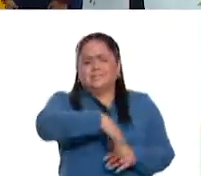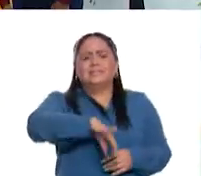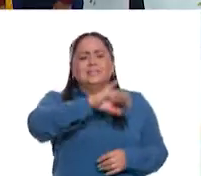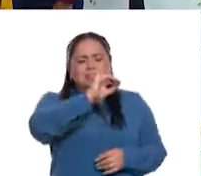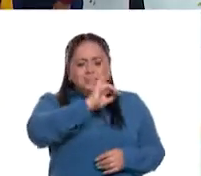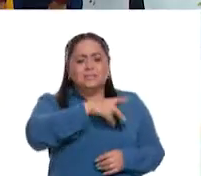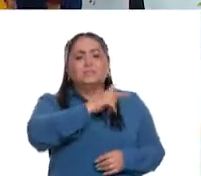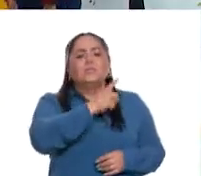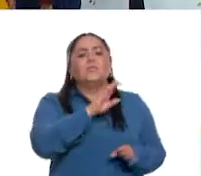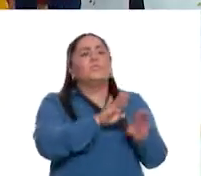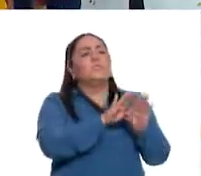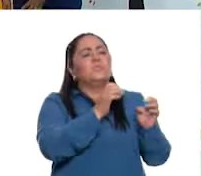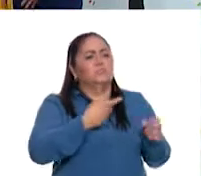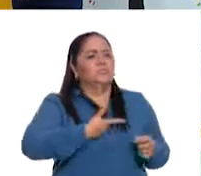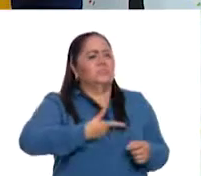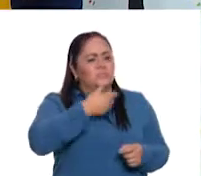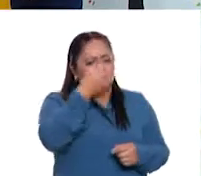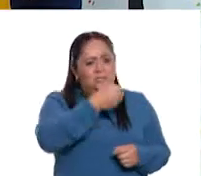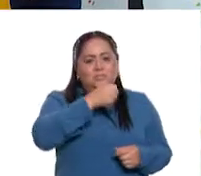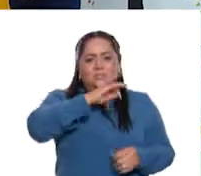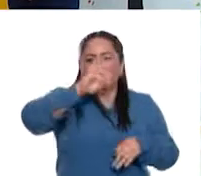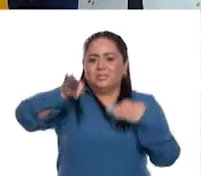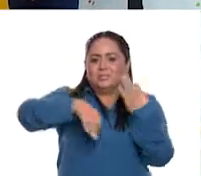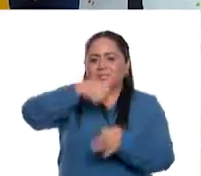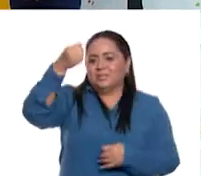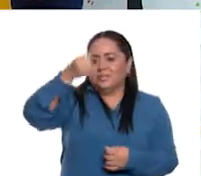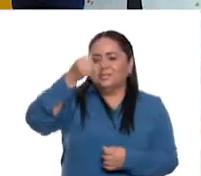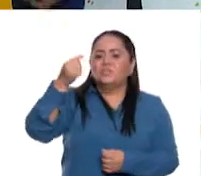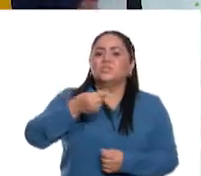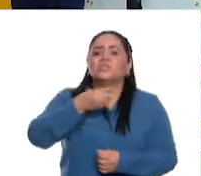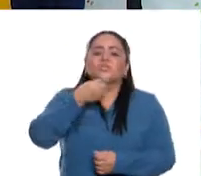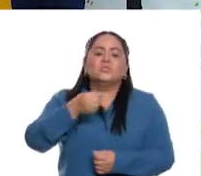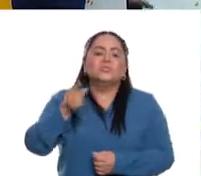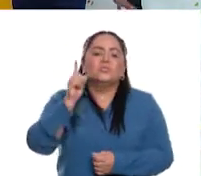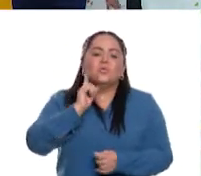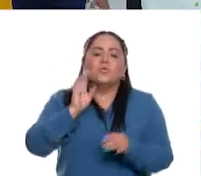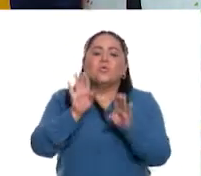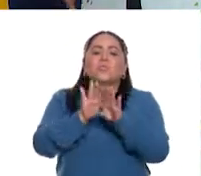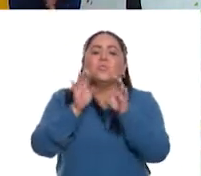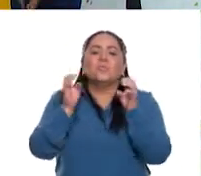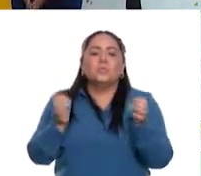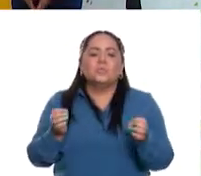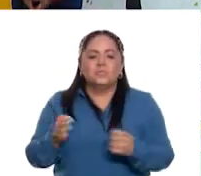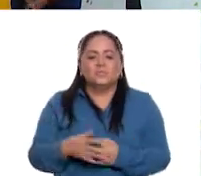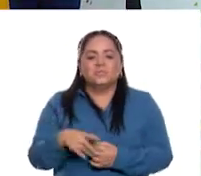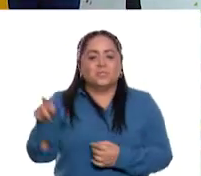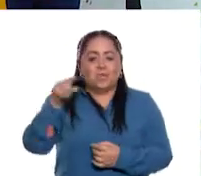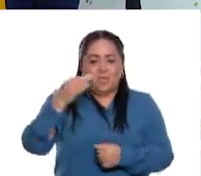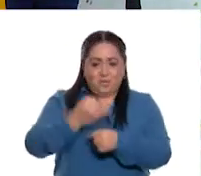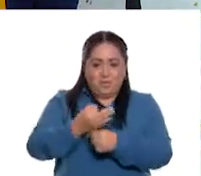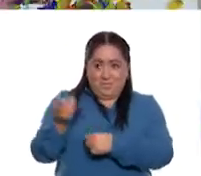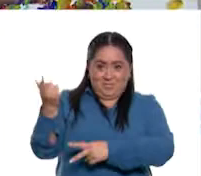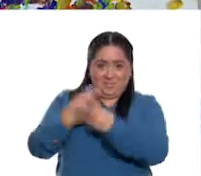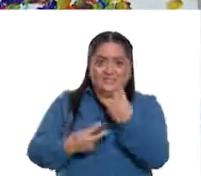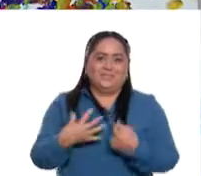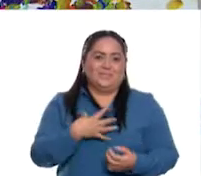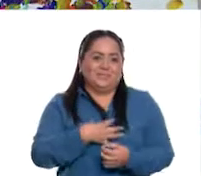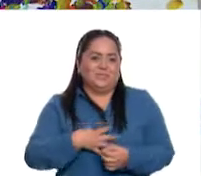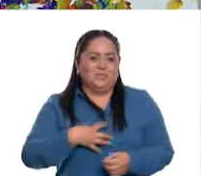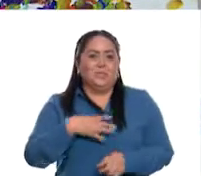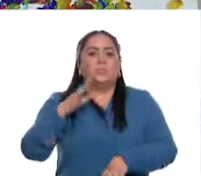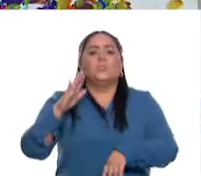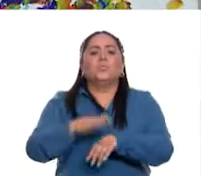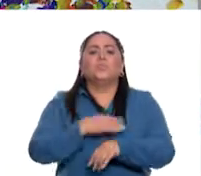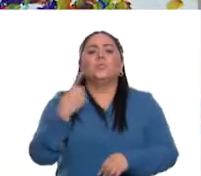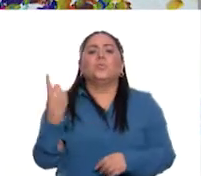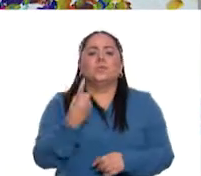Pepe? Me da mucho gusto saludarte. ¡Saludas, niños y niñas! ¿Cómo están? Hola, venimos muy contentas